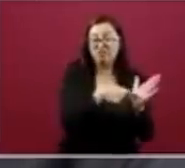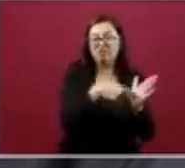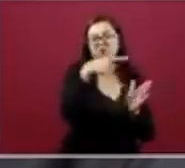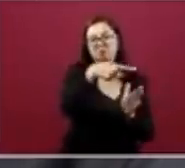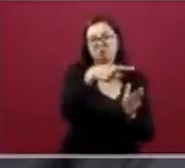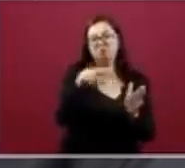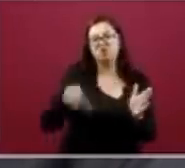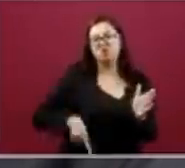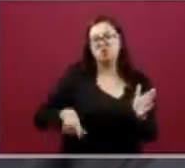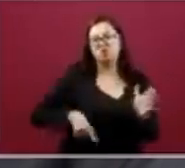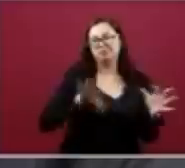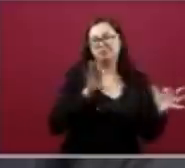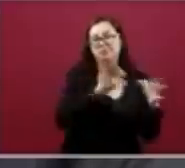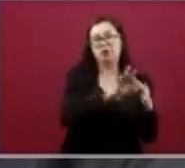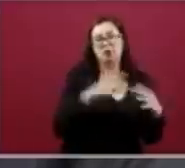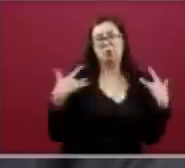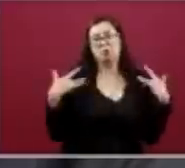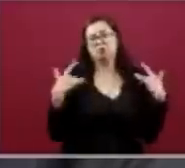El Imparcial.